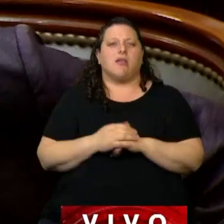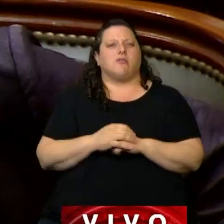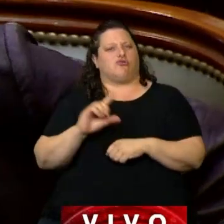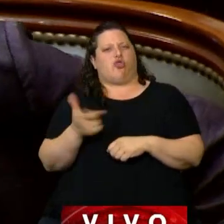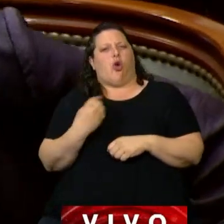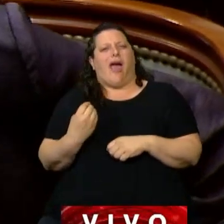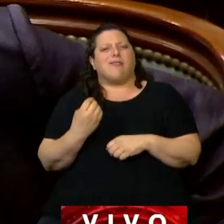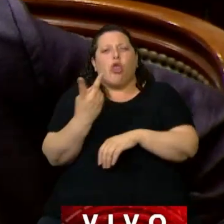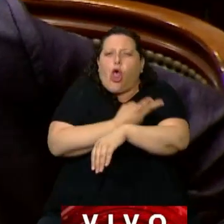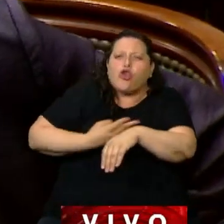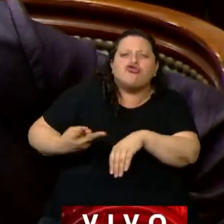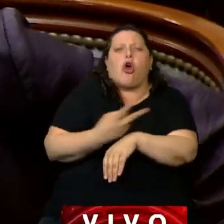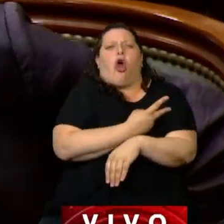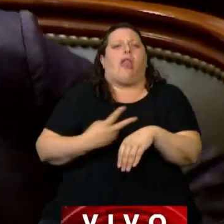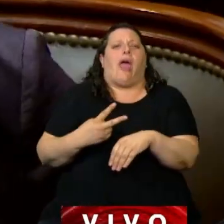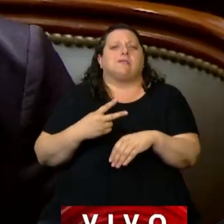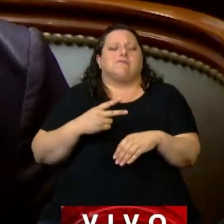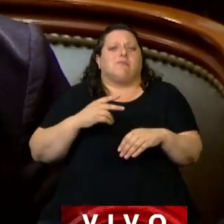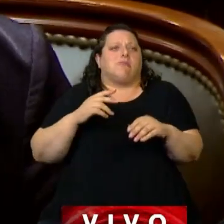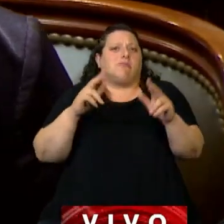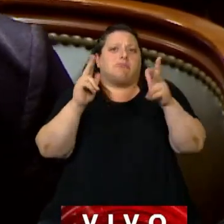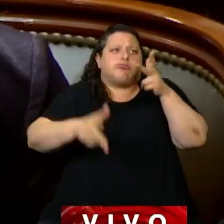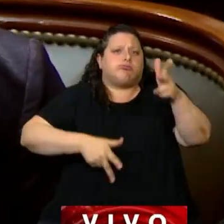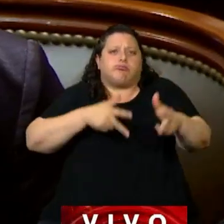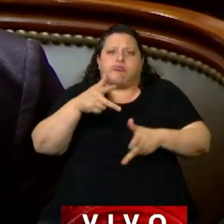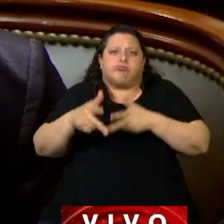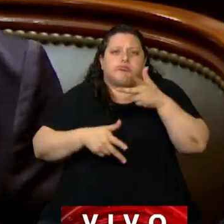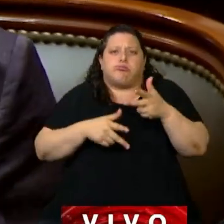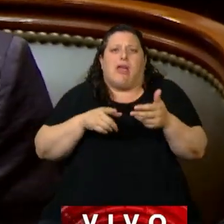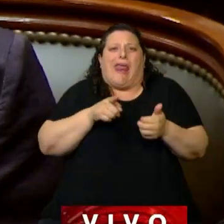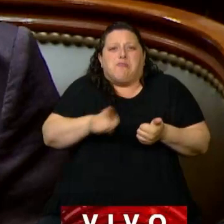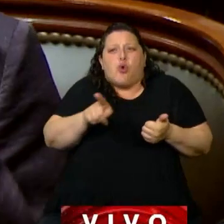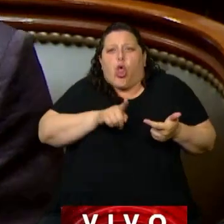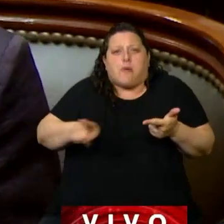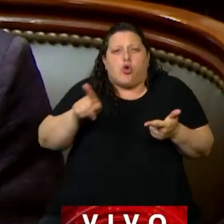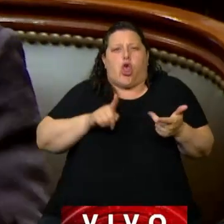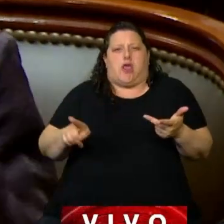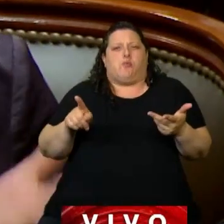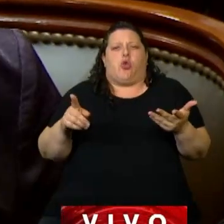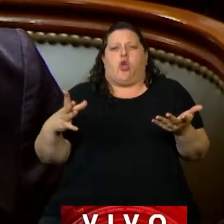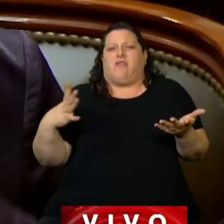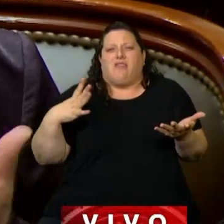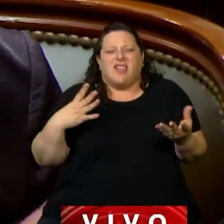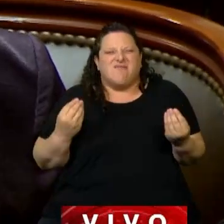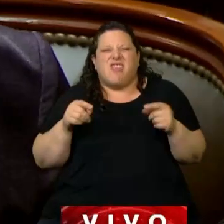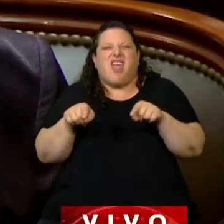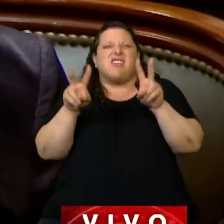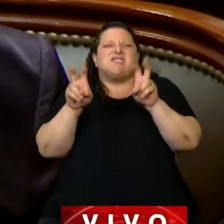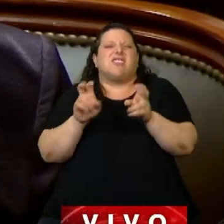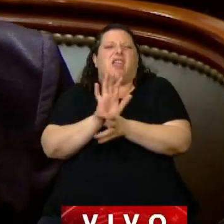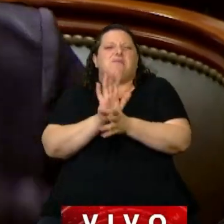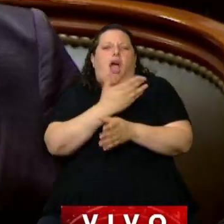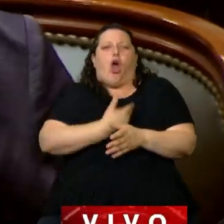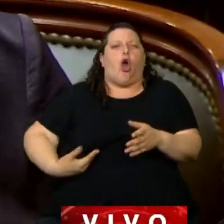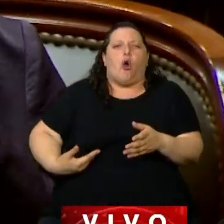que hayamos tenido dos horas diciendo numerando obviamente los repudios que faltan porque porque no tiene que estar ahí una partida te represente Un